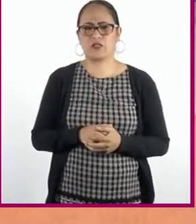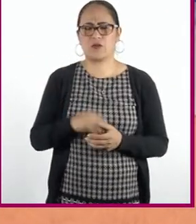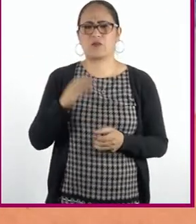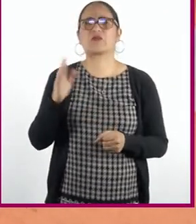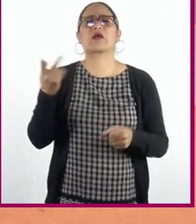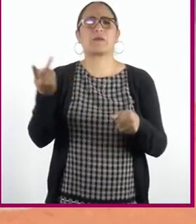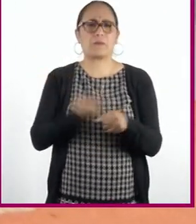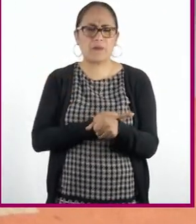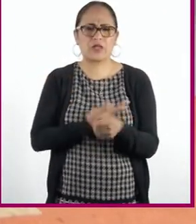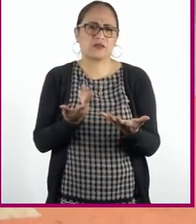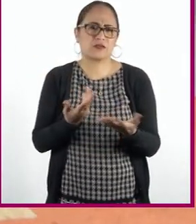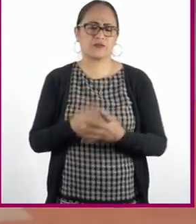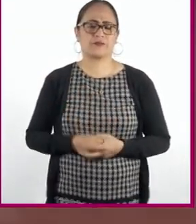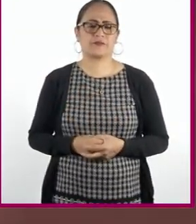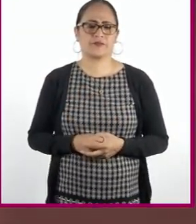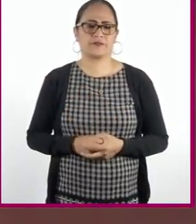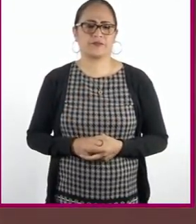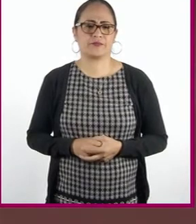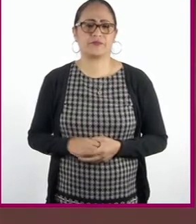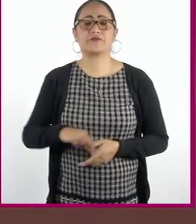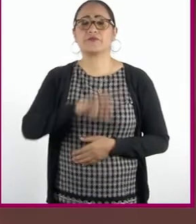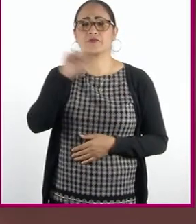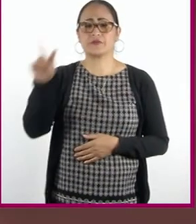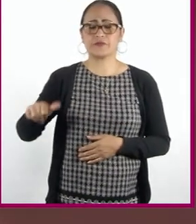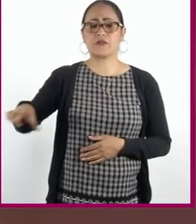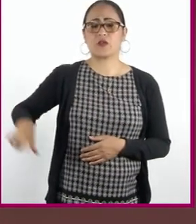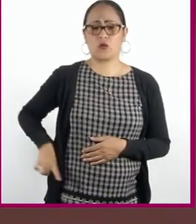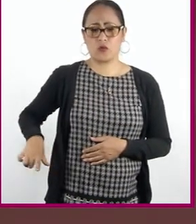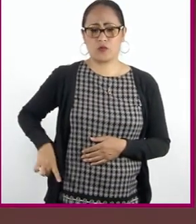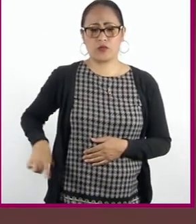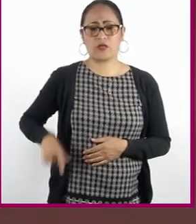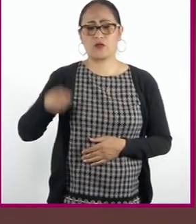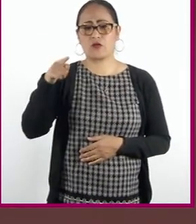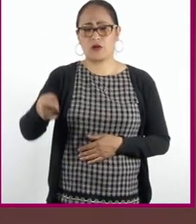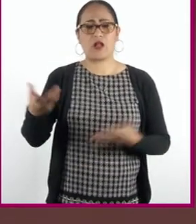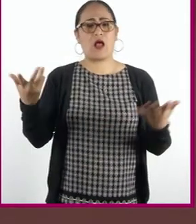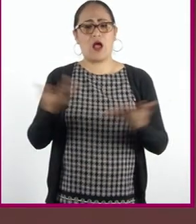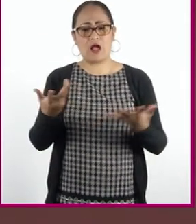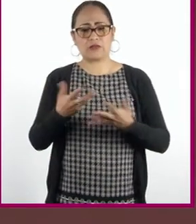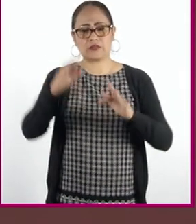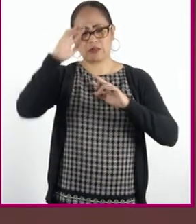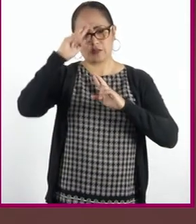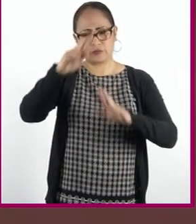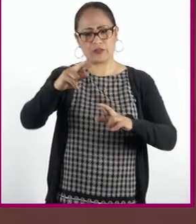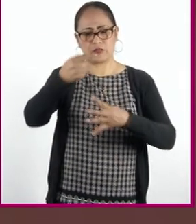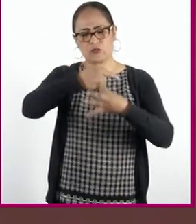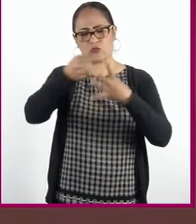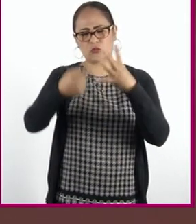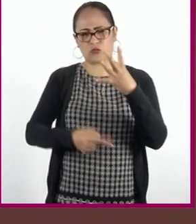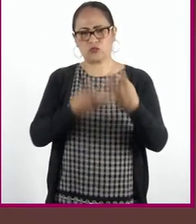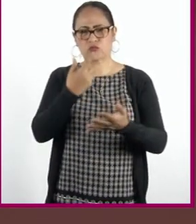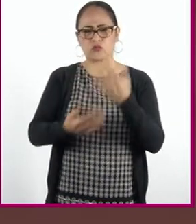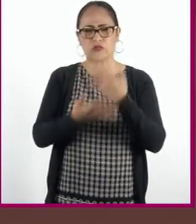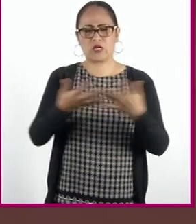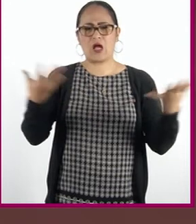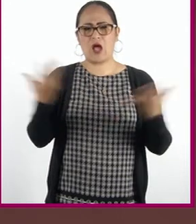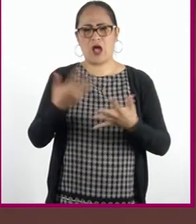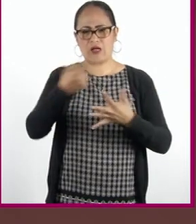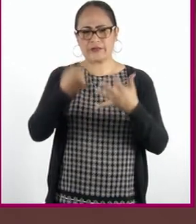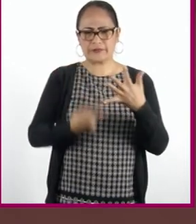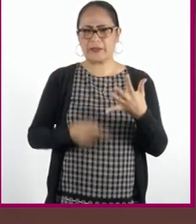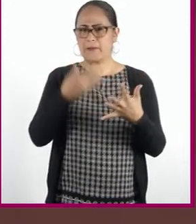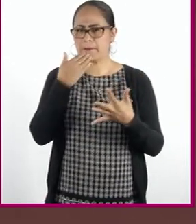ocurriendo. Finalmente, el Estado tiene la obligación de promover, respetar y realizar todas las acciones necesarias para